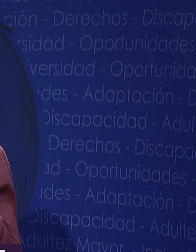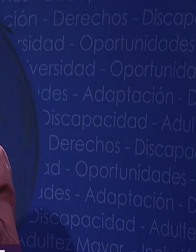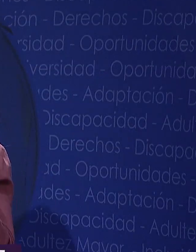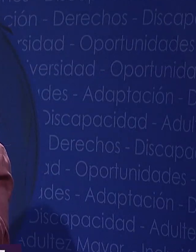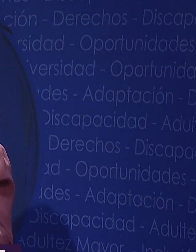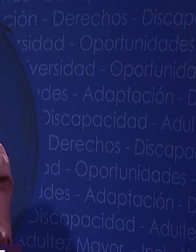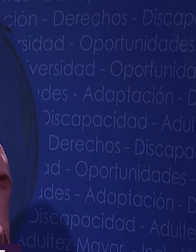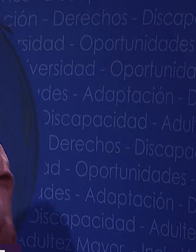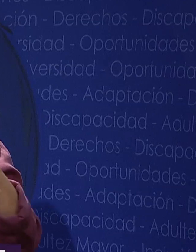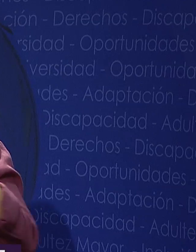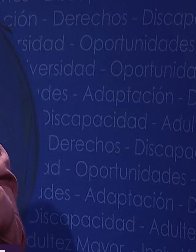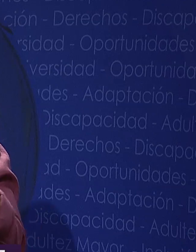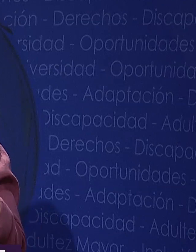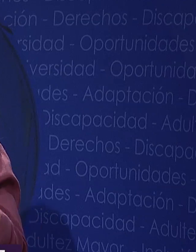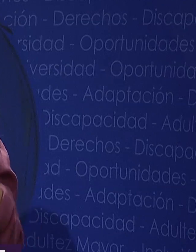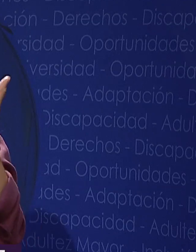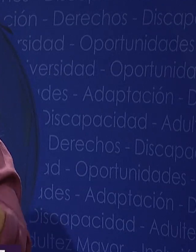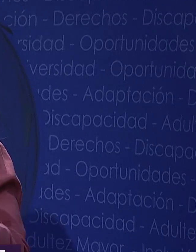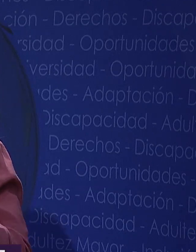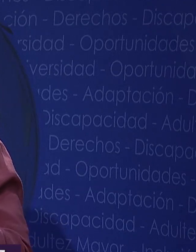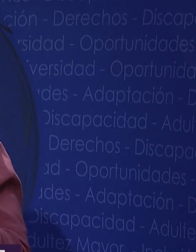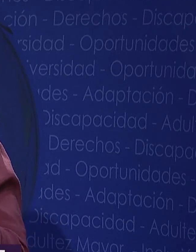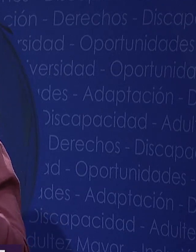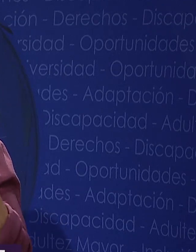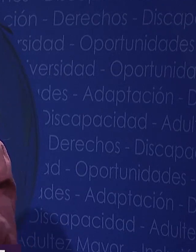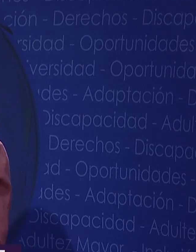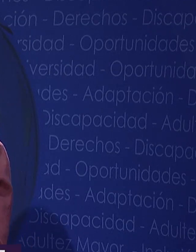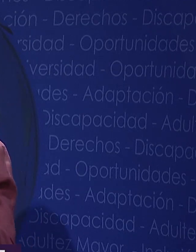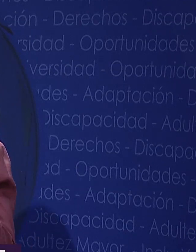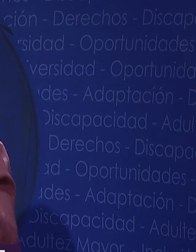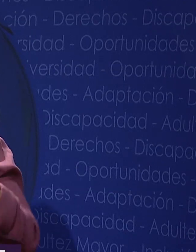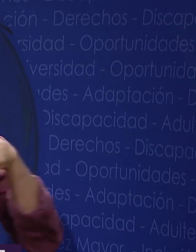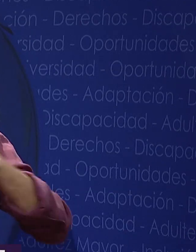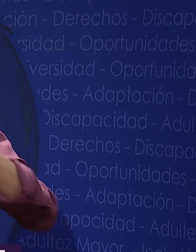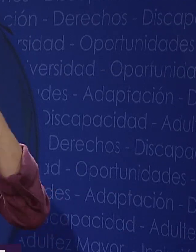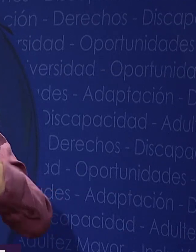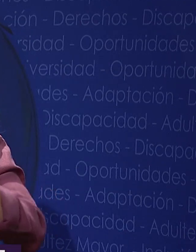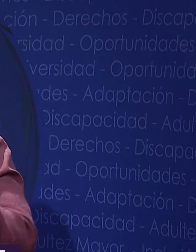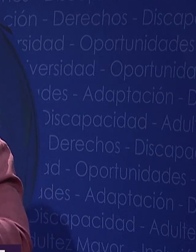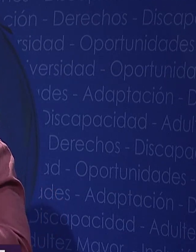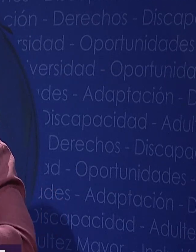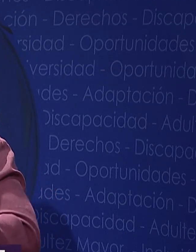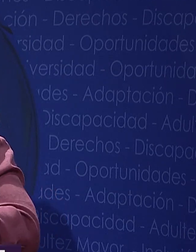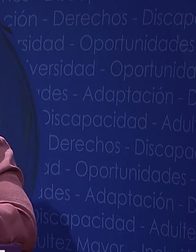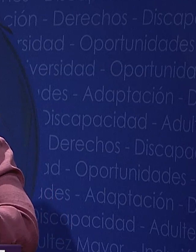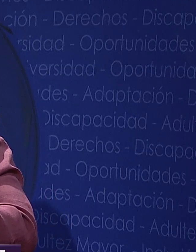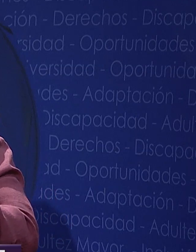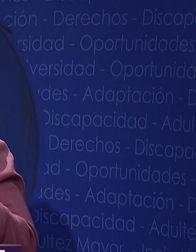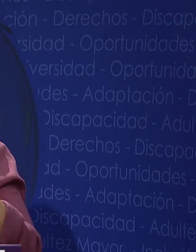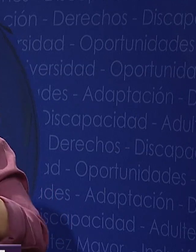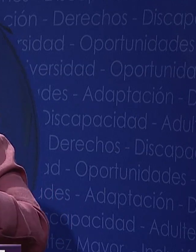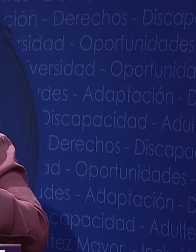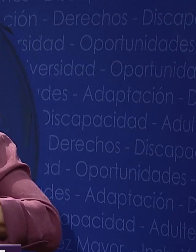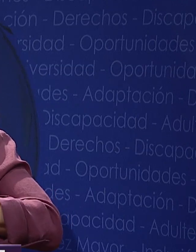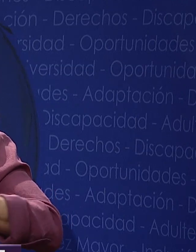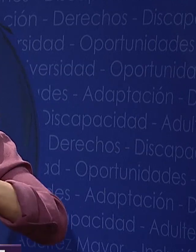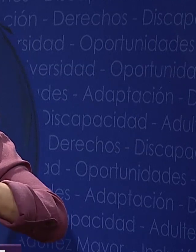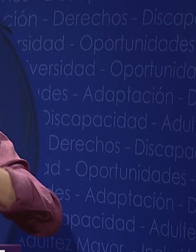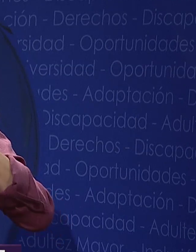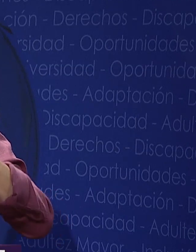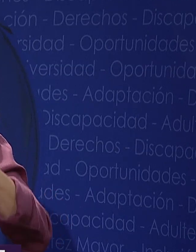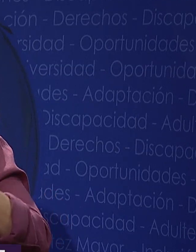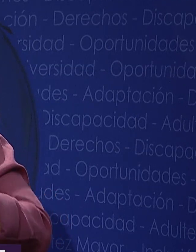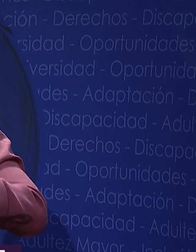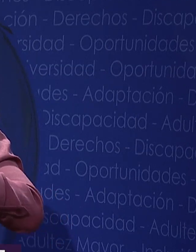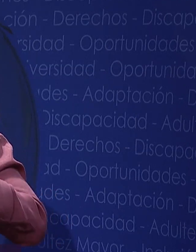Más adelante seguimos con esta entrevista. Ahora conoceremos una nueva palabra en lengua de señas costarricense, lesco. Después vamos a